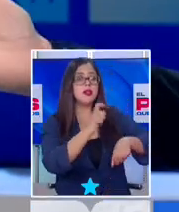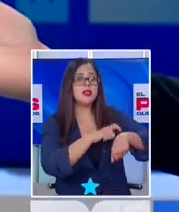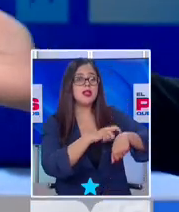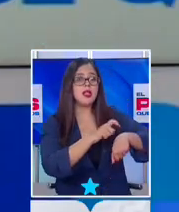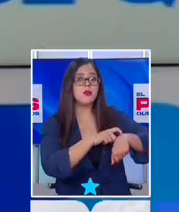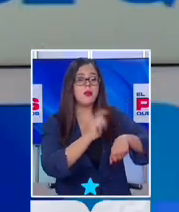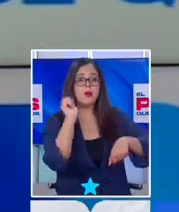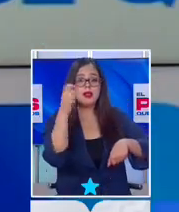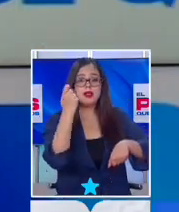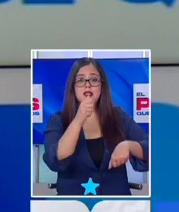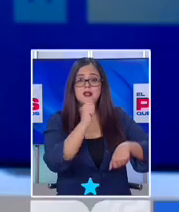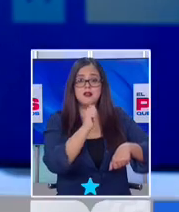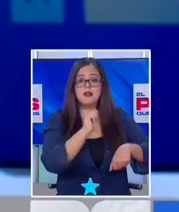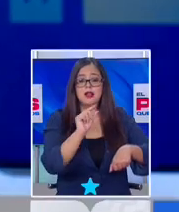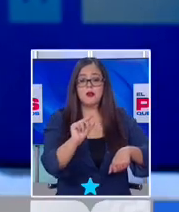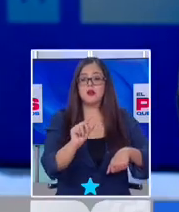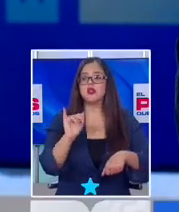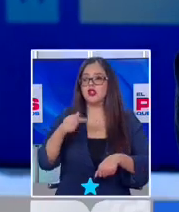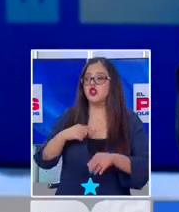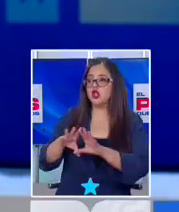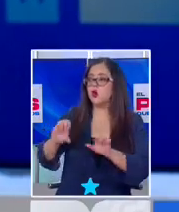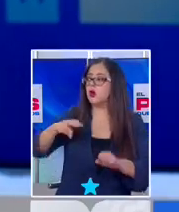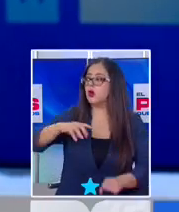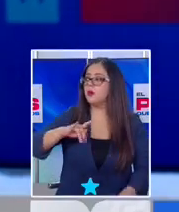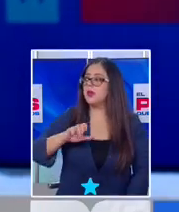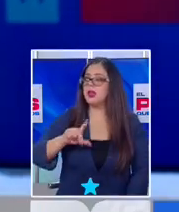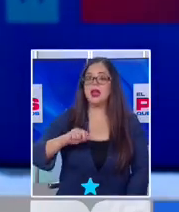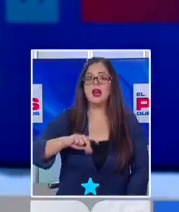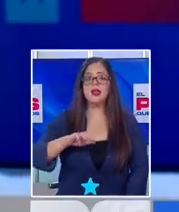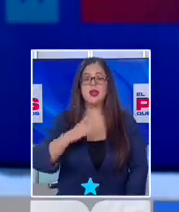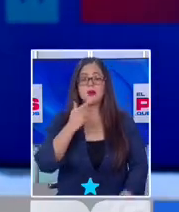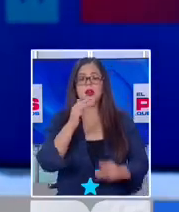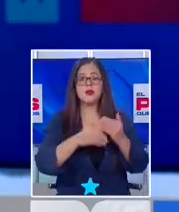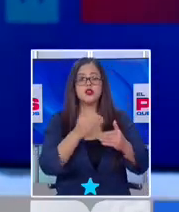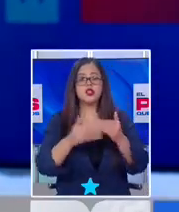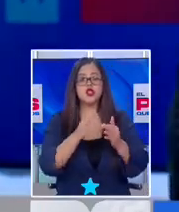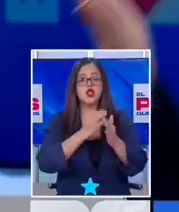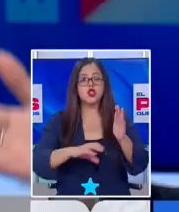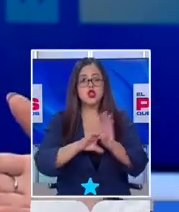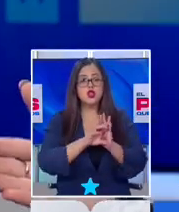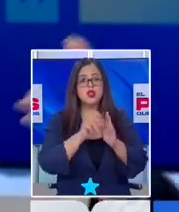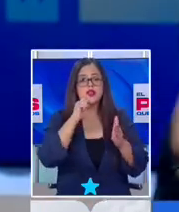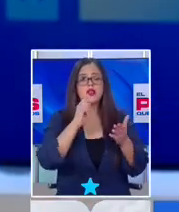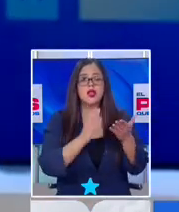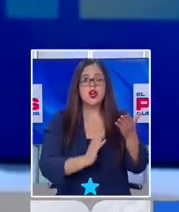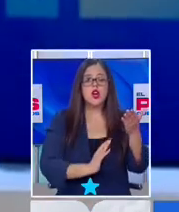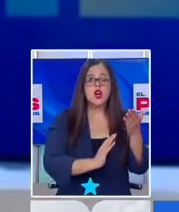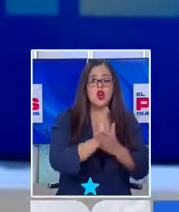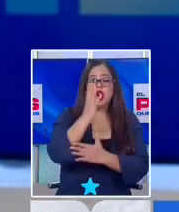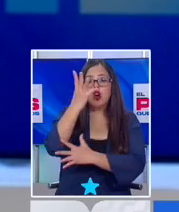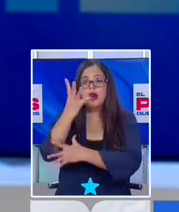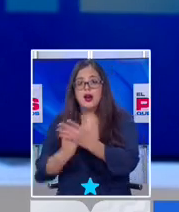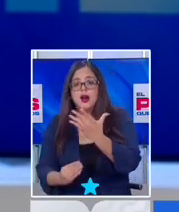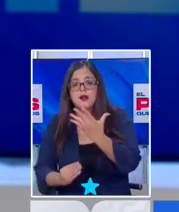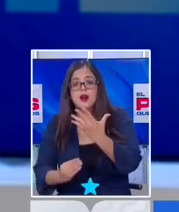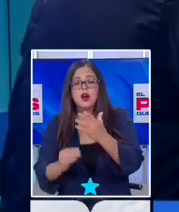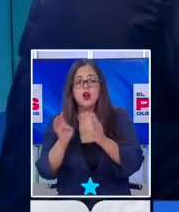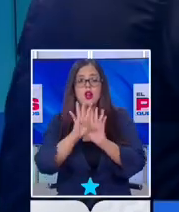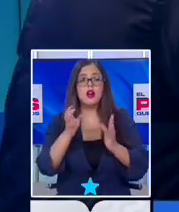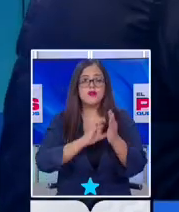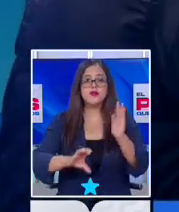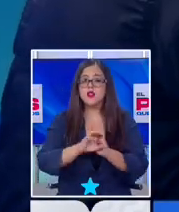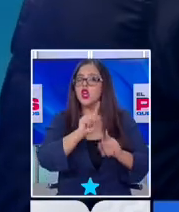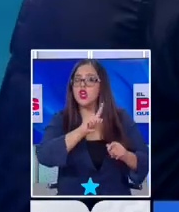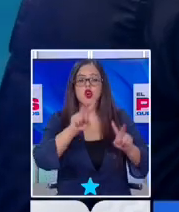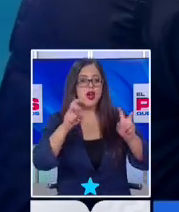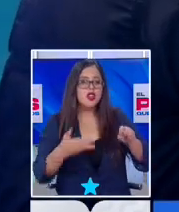para septiembre y estoy de acuerdo con miguel ángel porque finalmente este proceso constituyente no nace ni muere con la convención constitucional estos son